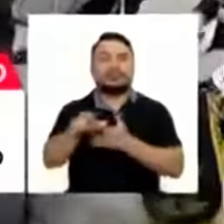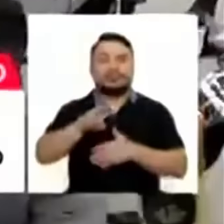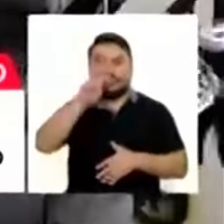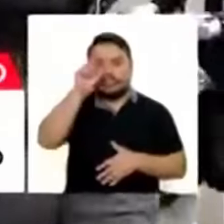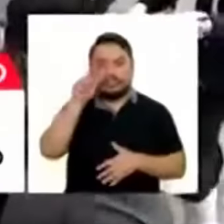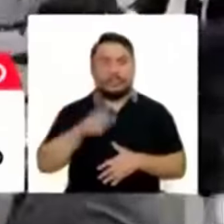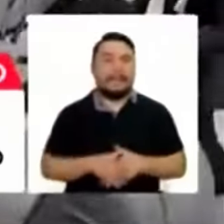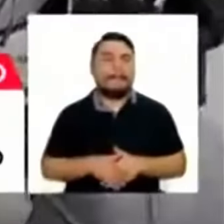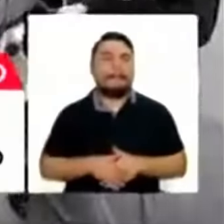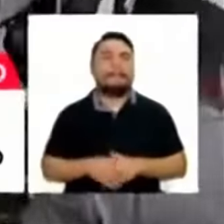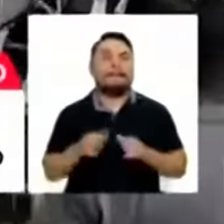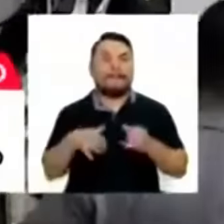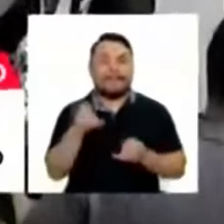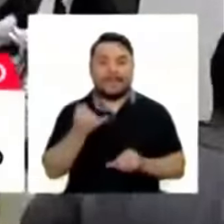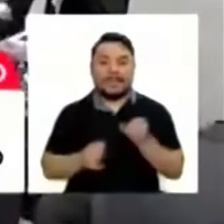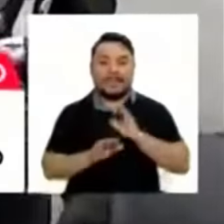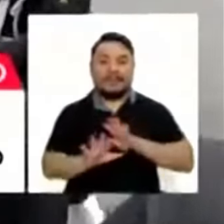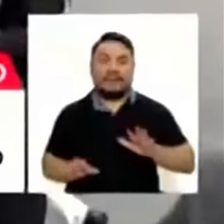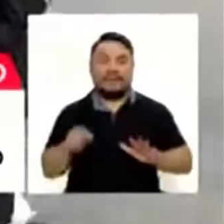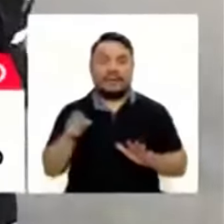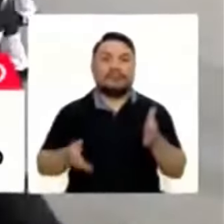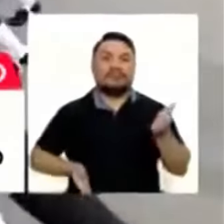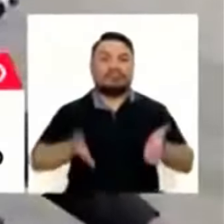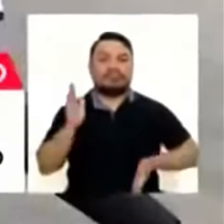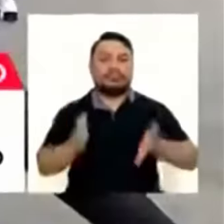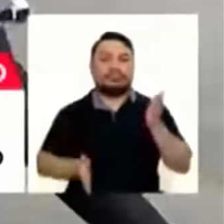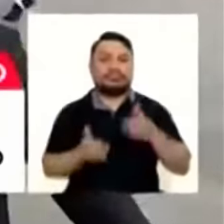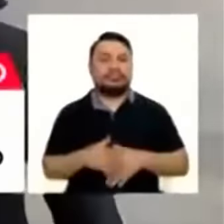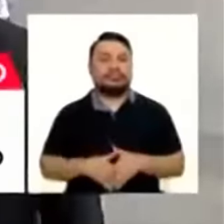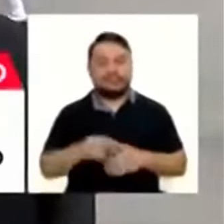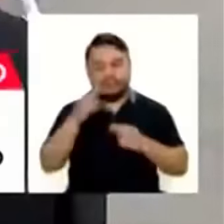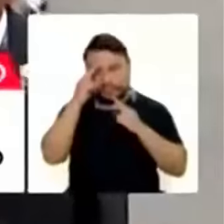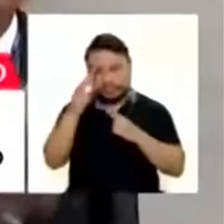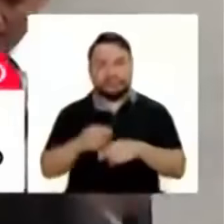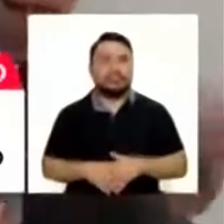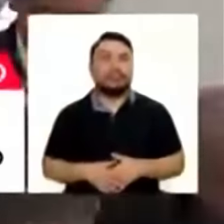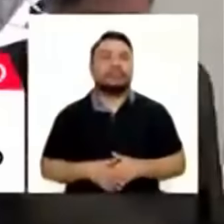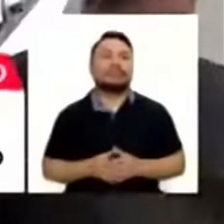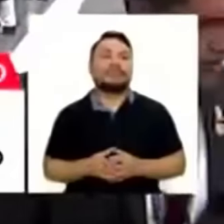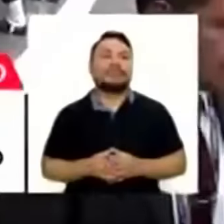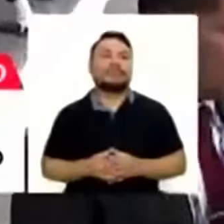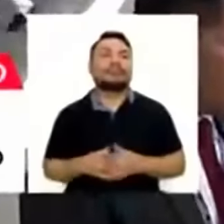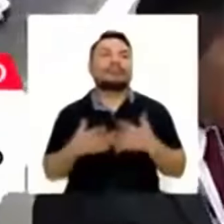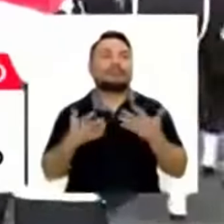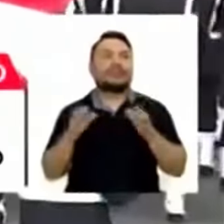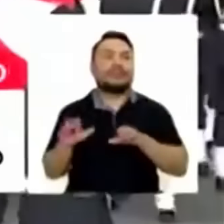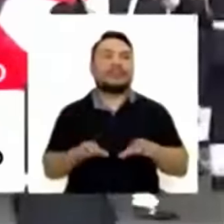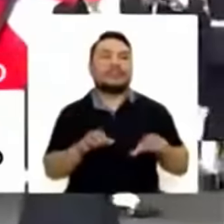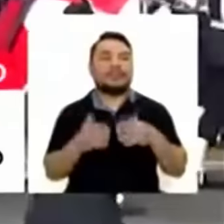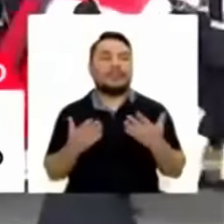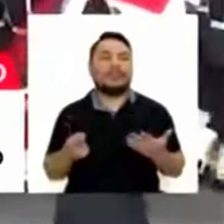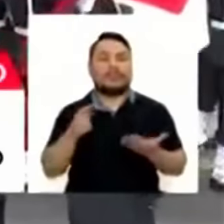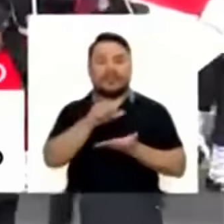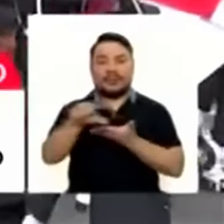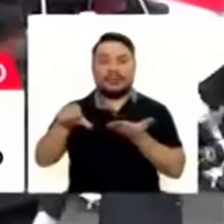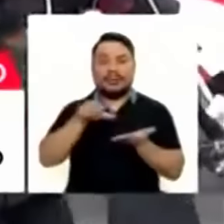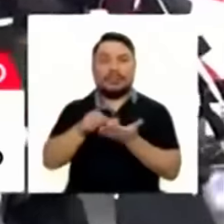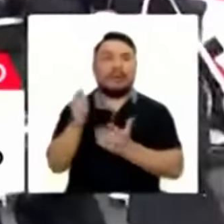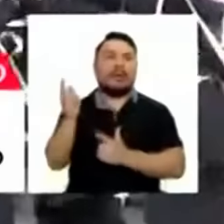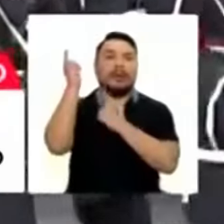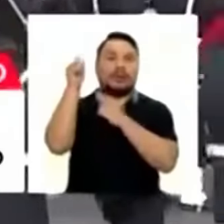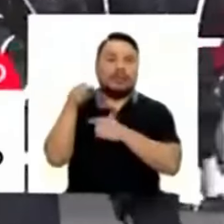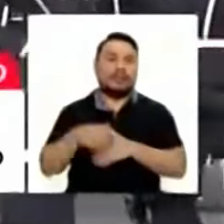Perú, va culminando ya este desfile de honor que se desarrolla en la Plaza de